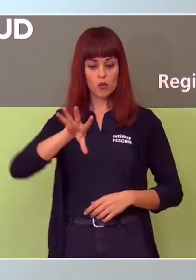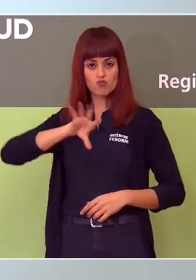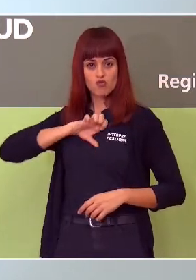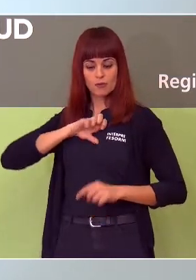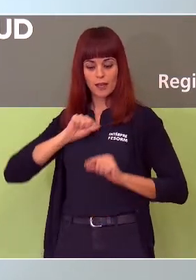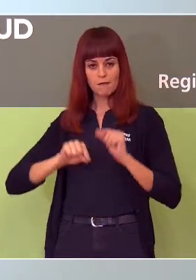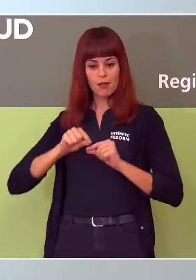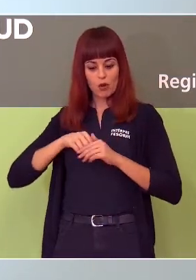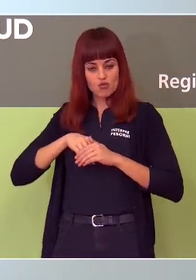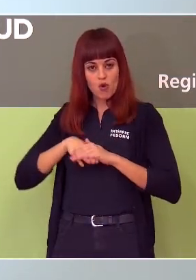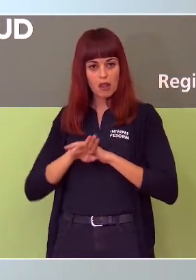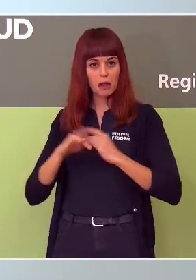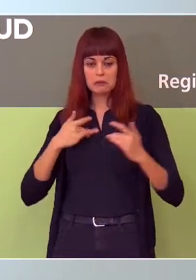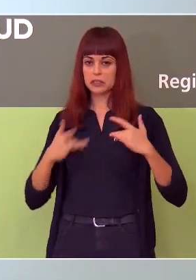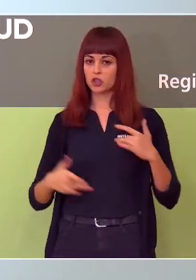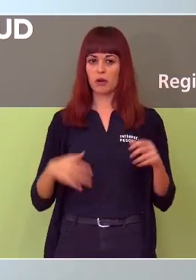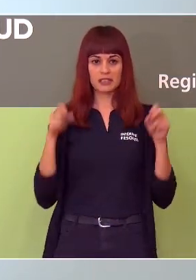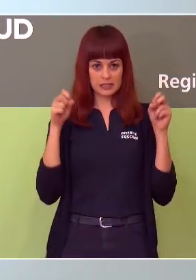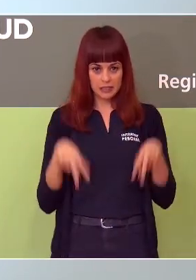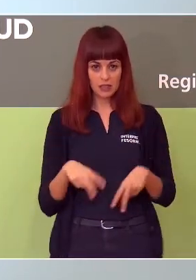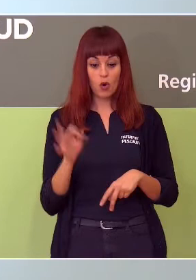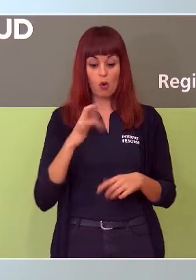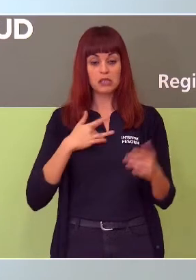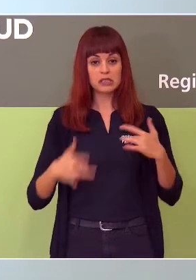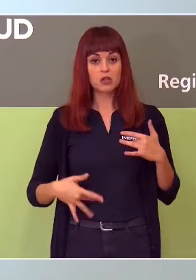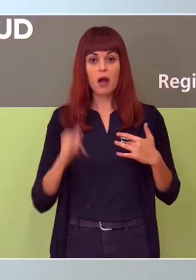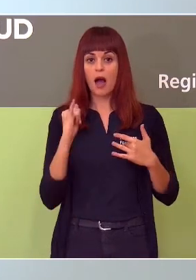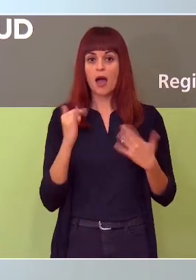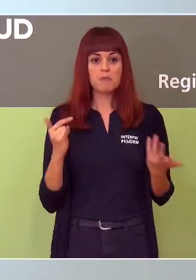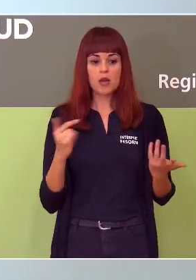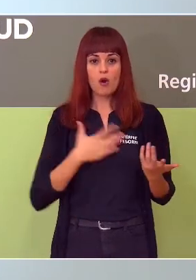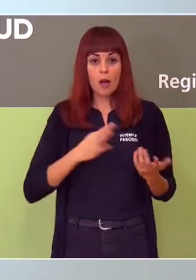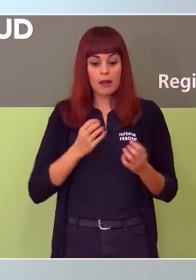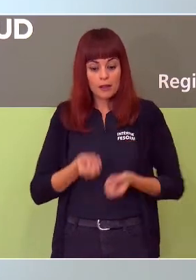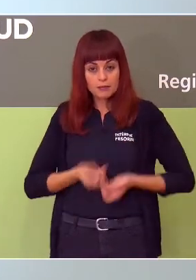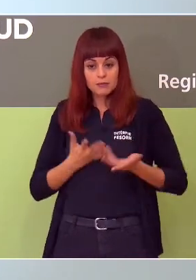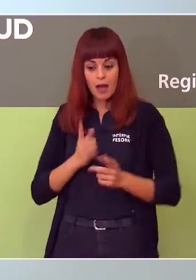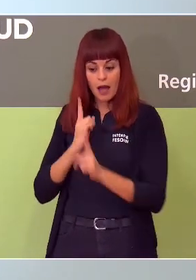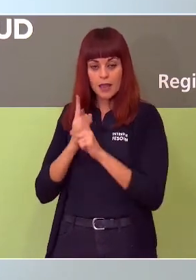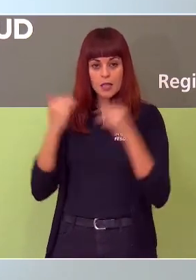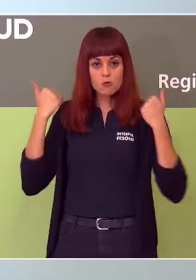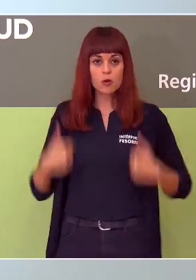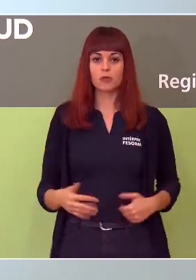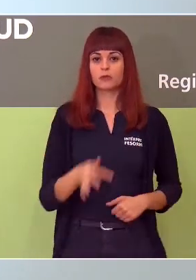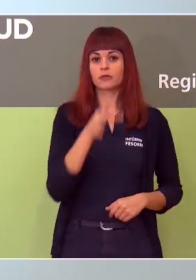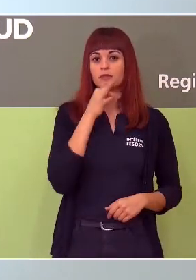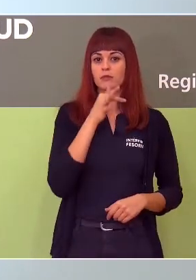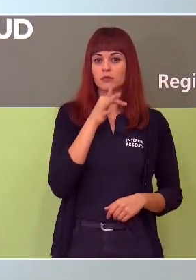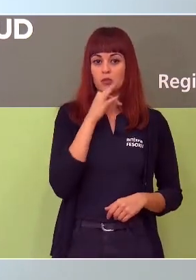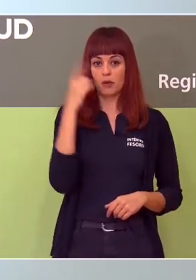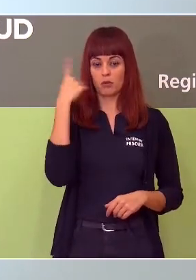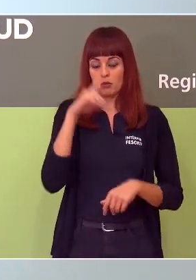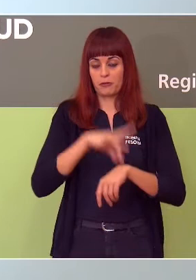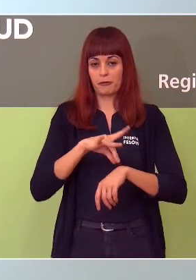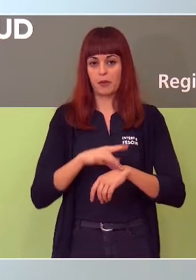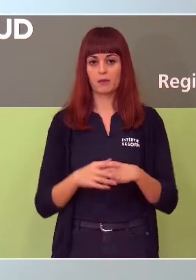esté incubando sin síntomas, o incluso que tenga síntomas pero no ha sido capaz todavía de generar anticuerpos, como sabemos, por esta